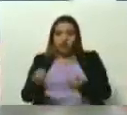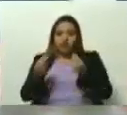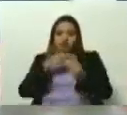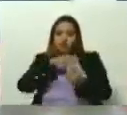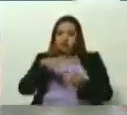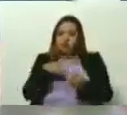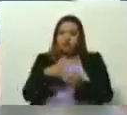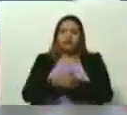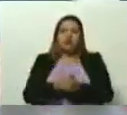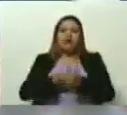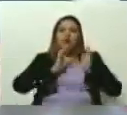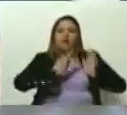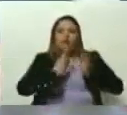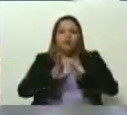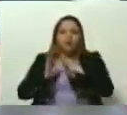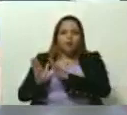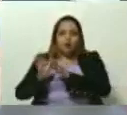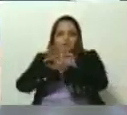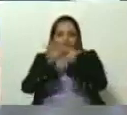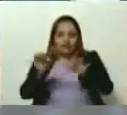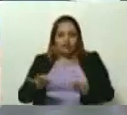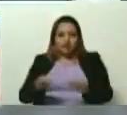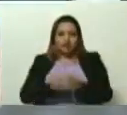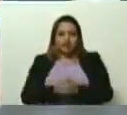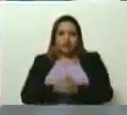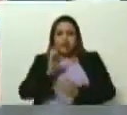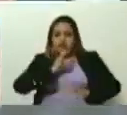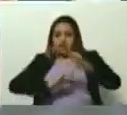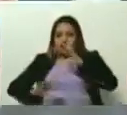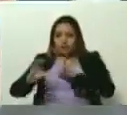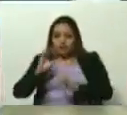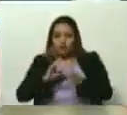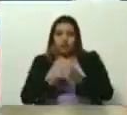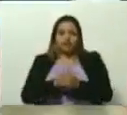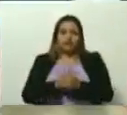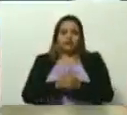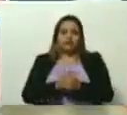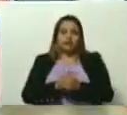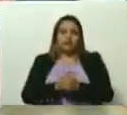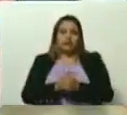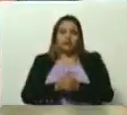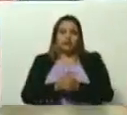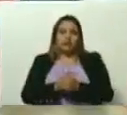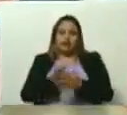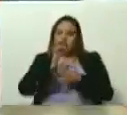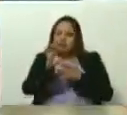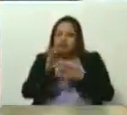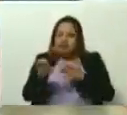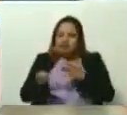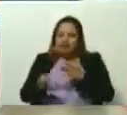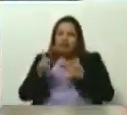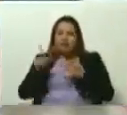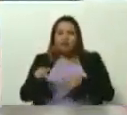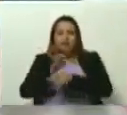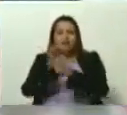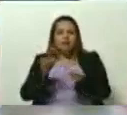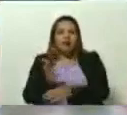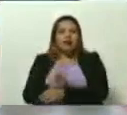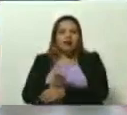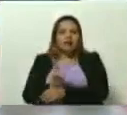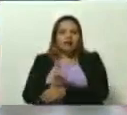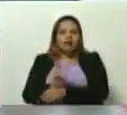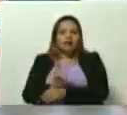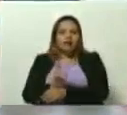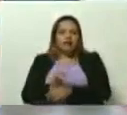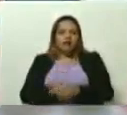nosotros, organizadamente, científicamente, tácticamente y de manera rápida,